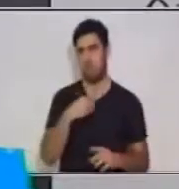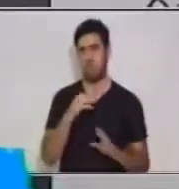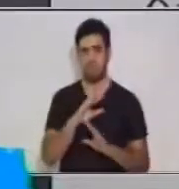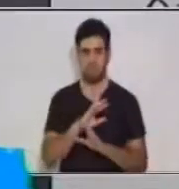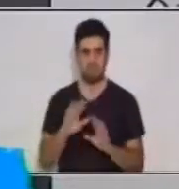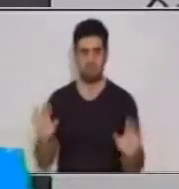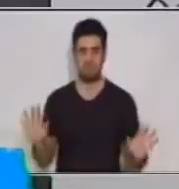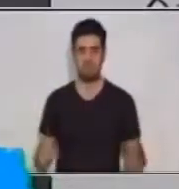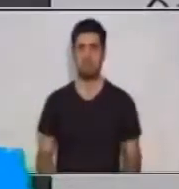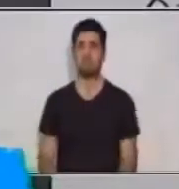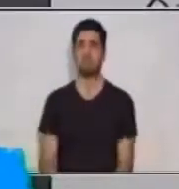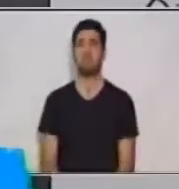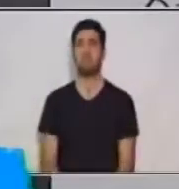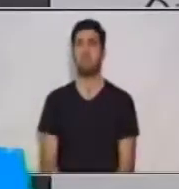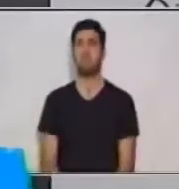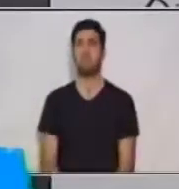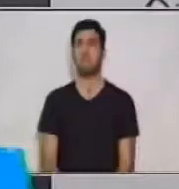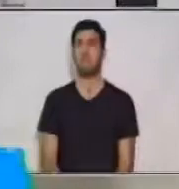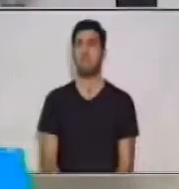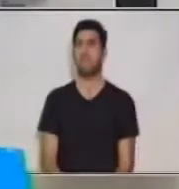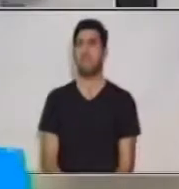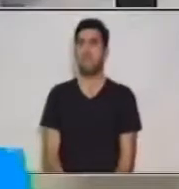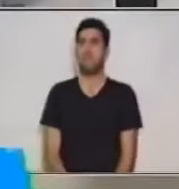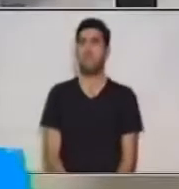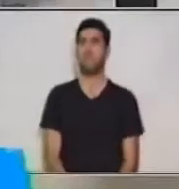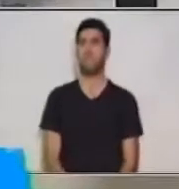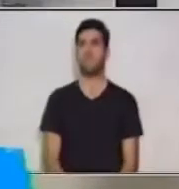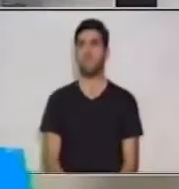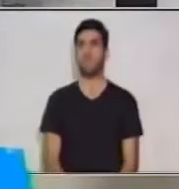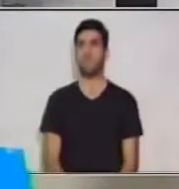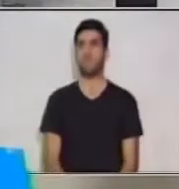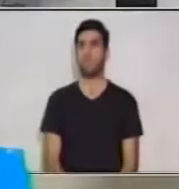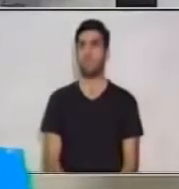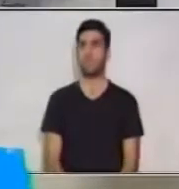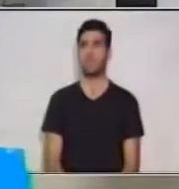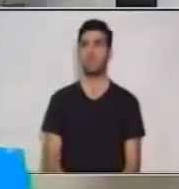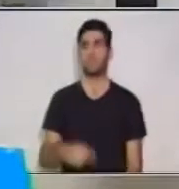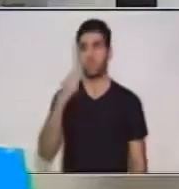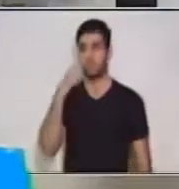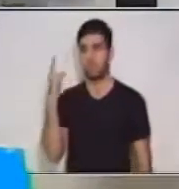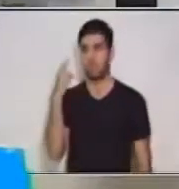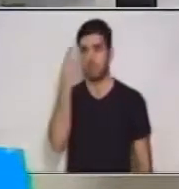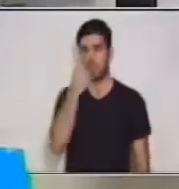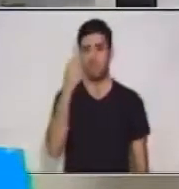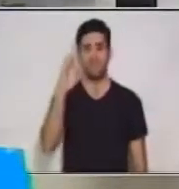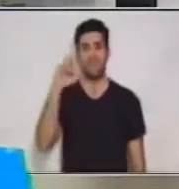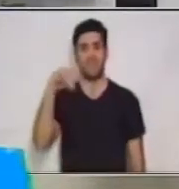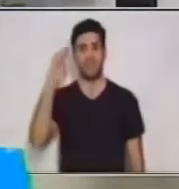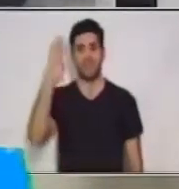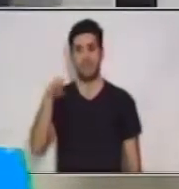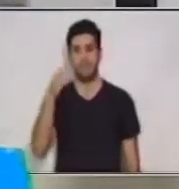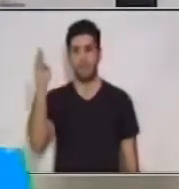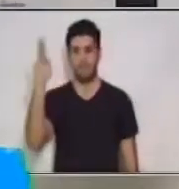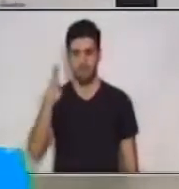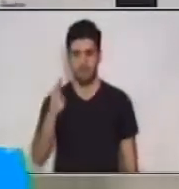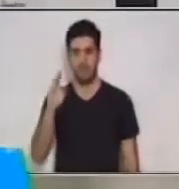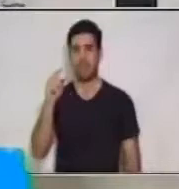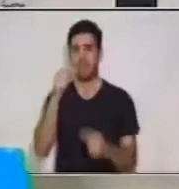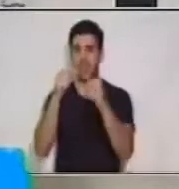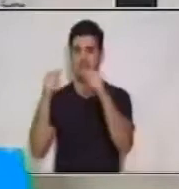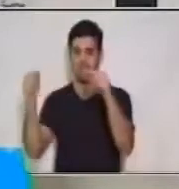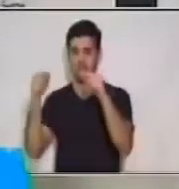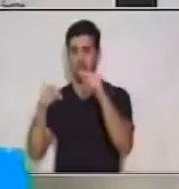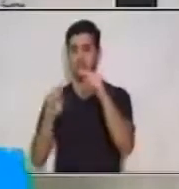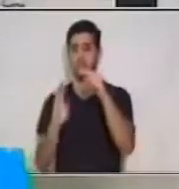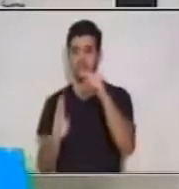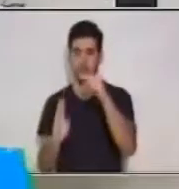seno de gamma. Si quieres dejamos esto, seno de beta dividido B.